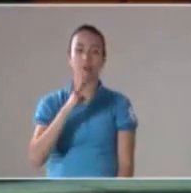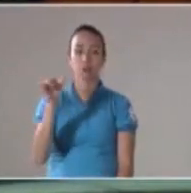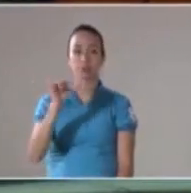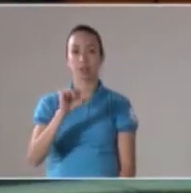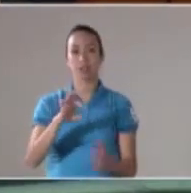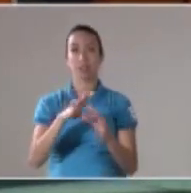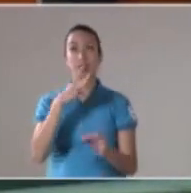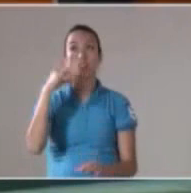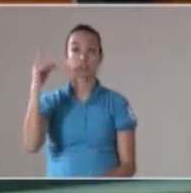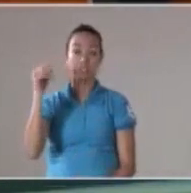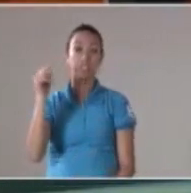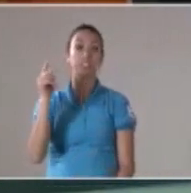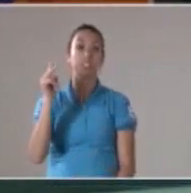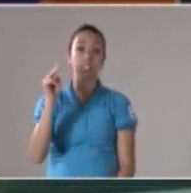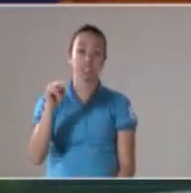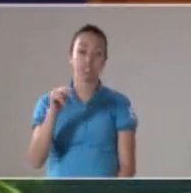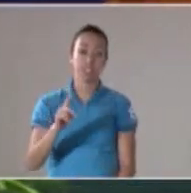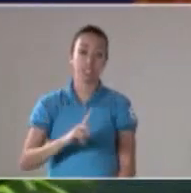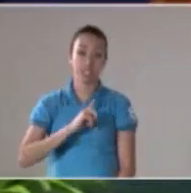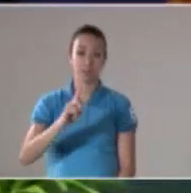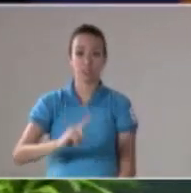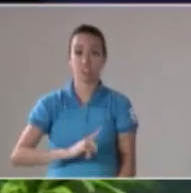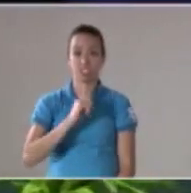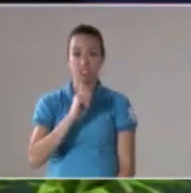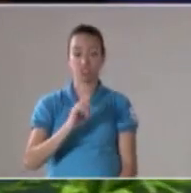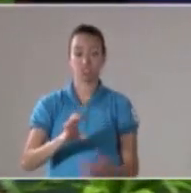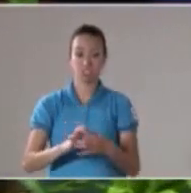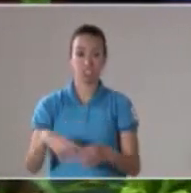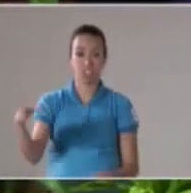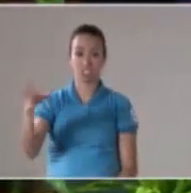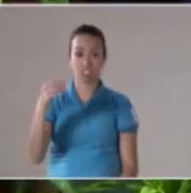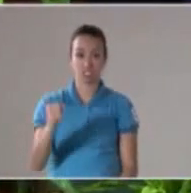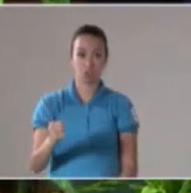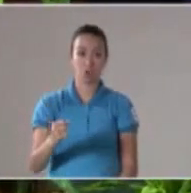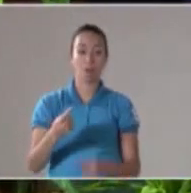una buena, pero por amor a su nombre.